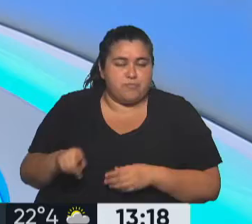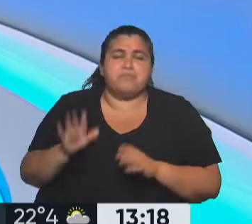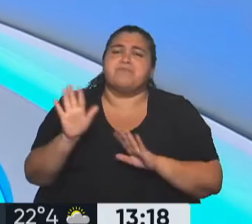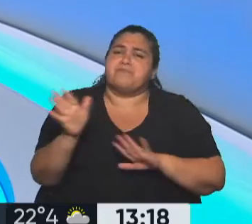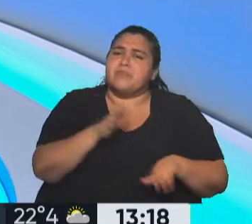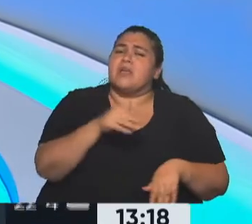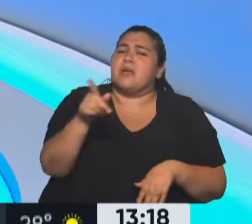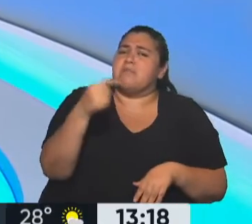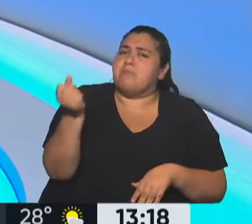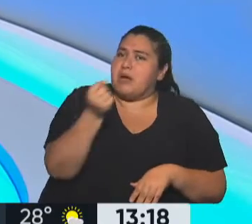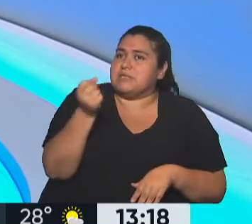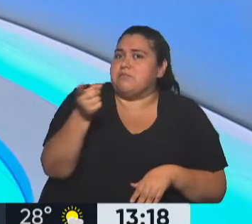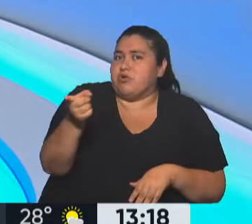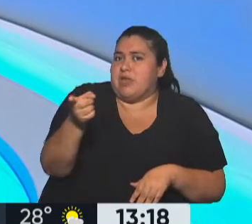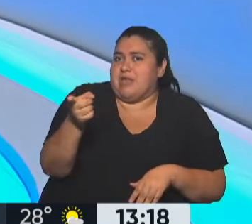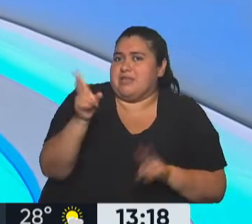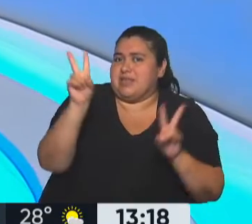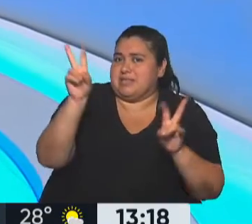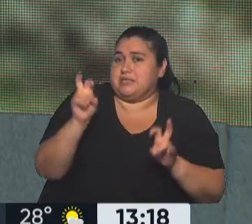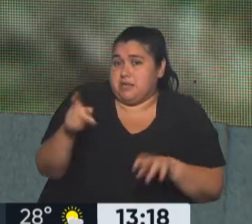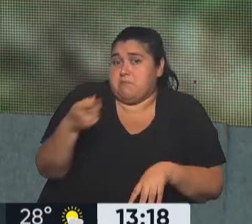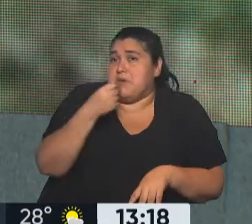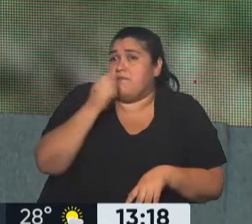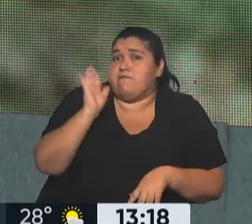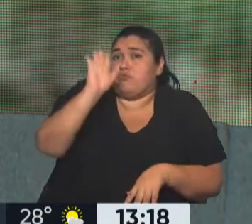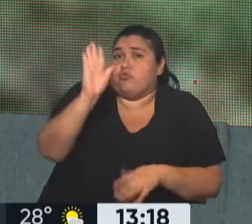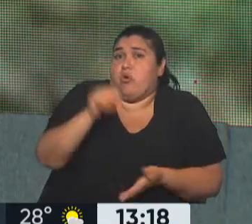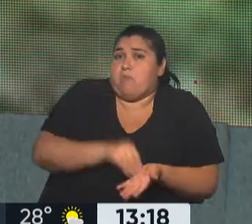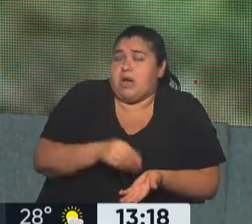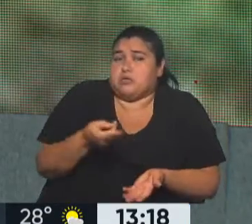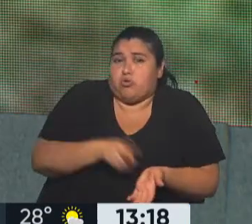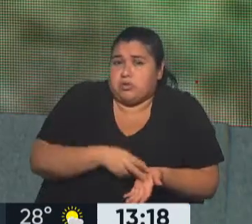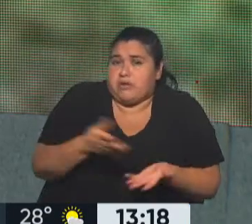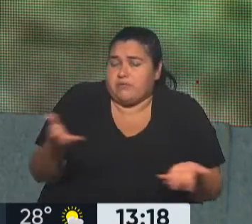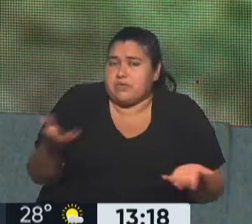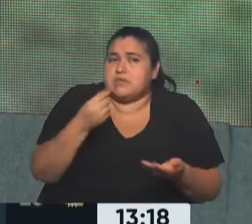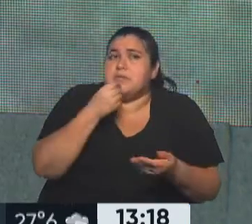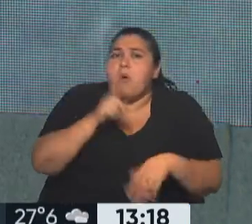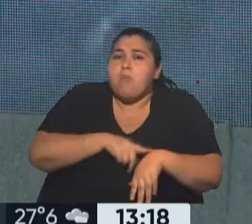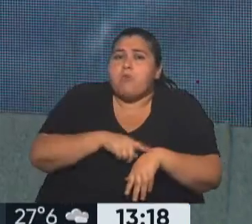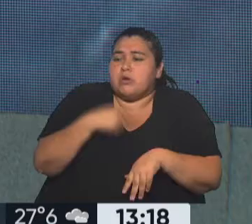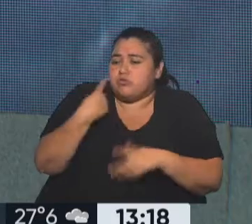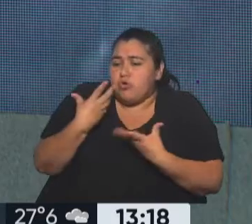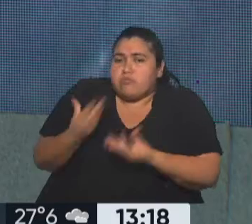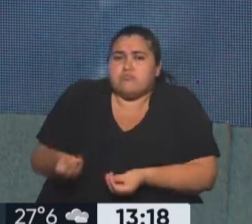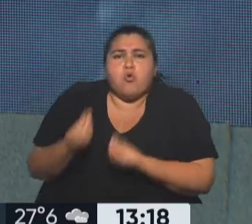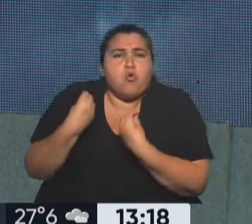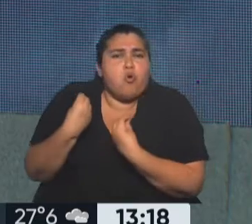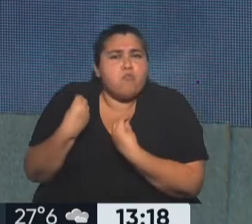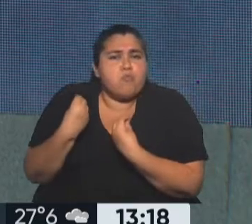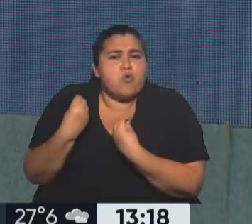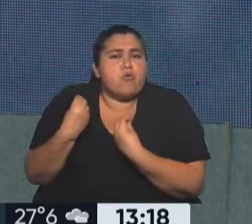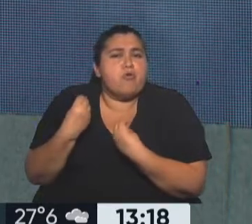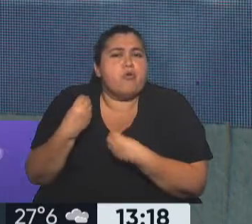por supuesto, un caso así se puede, ¿no?, repetir. ¿Qué se hace, ¿no?, a la hora de asistir a una persona que está en el estado de